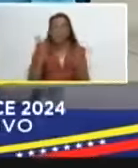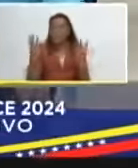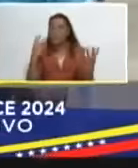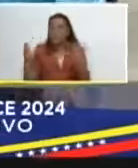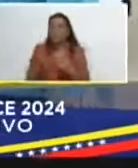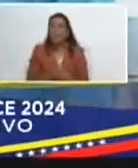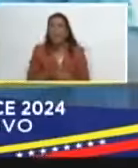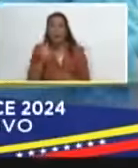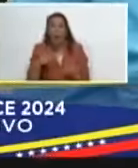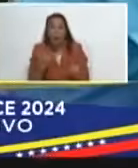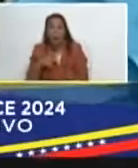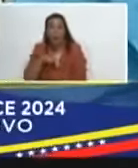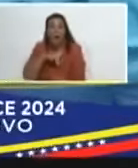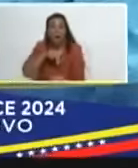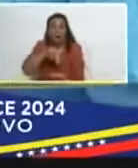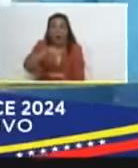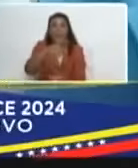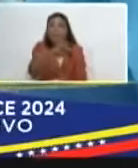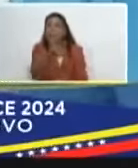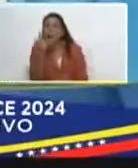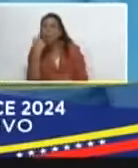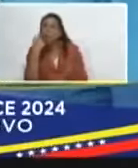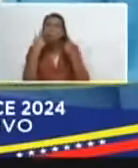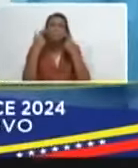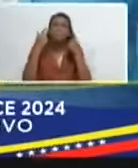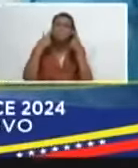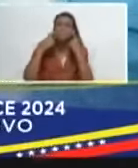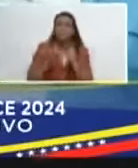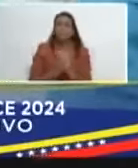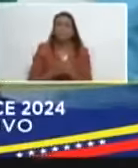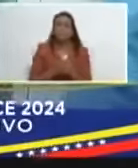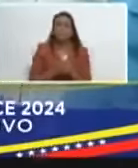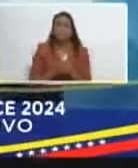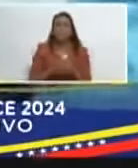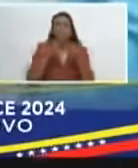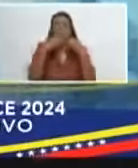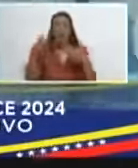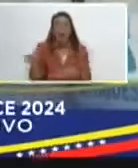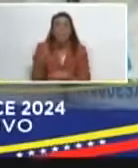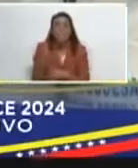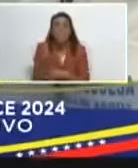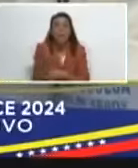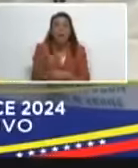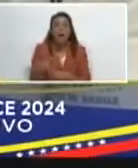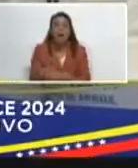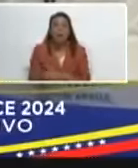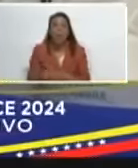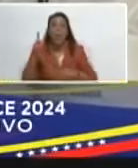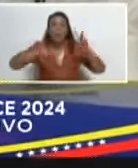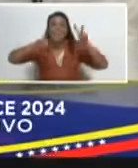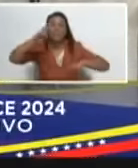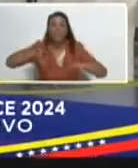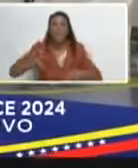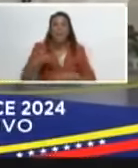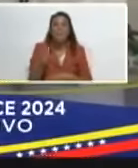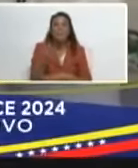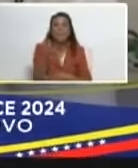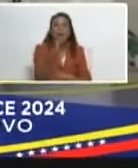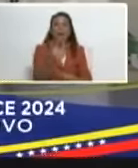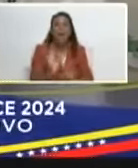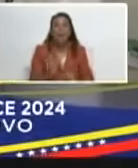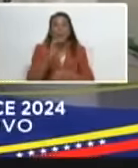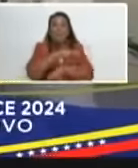Mira, vámonos para allá, al hoyo, de Artillería, llegaron acá, tremendos pescados. Aquí tenemos, mira, la exposición